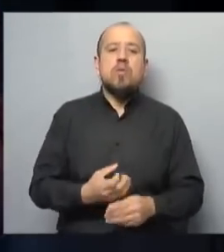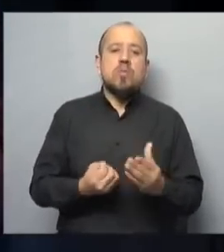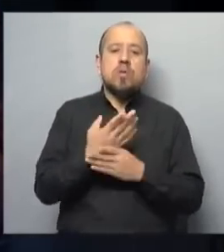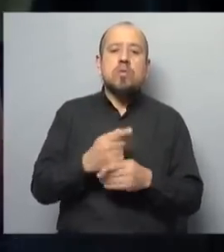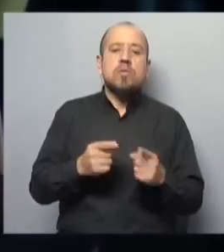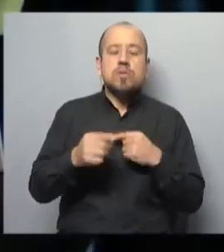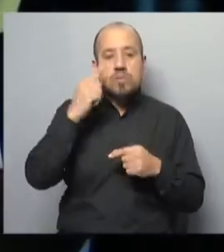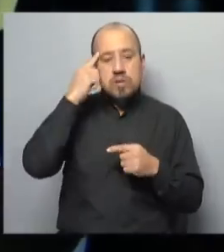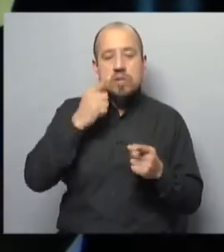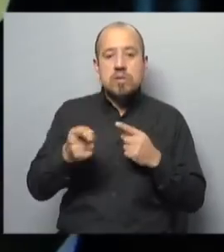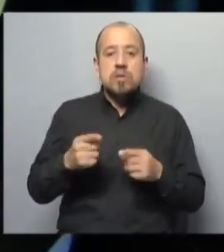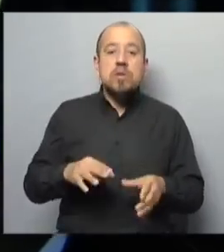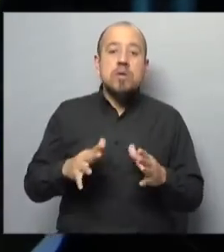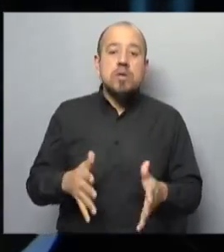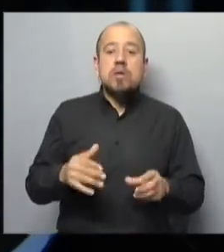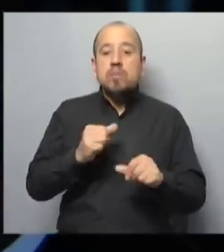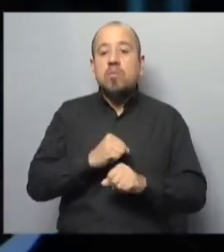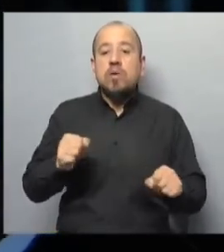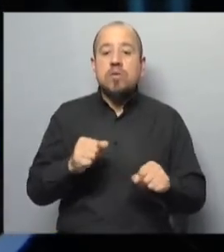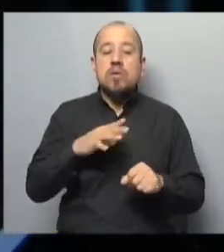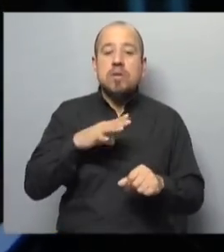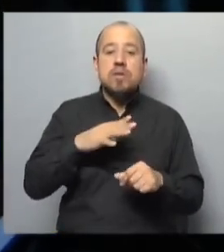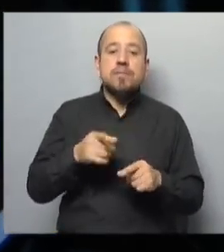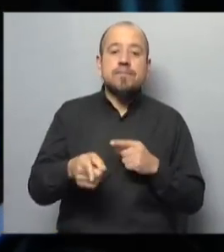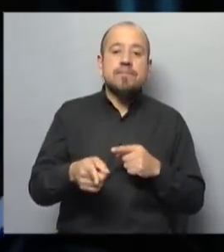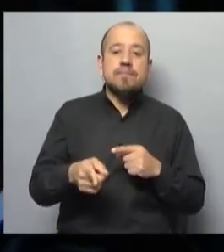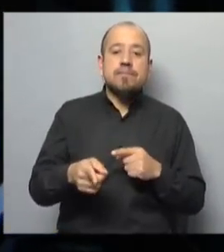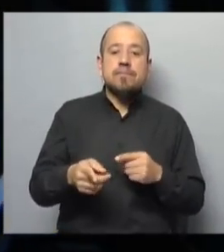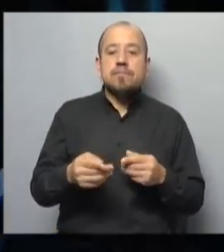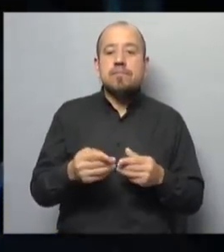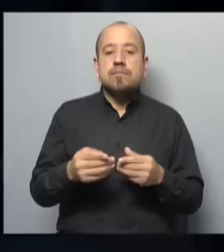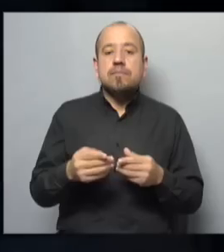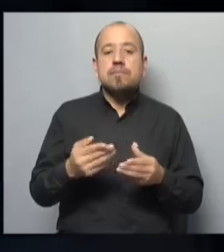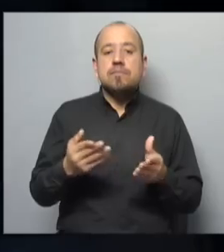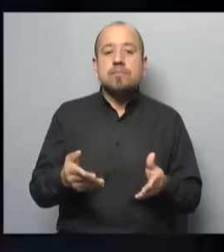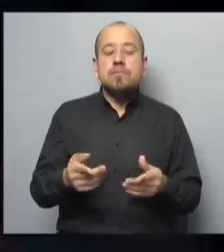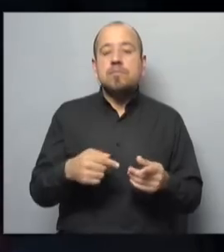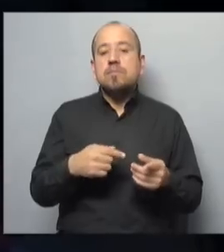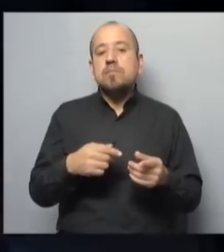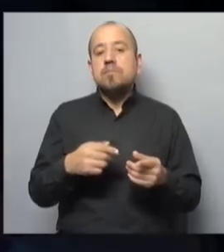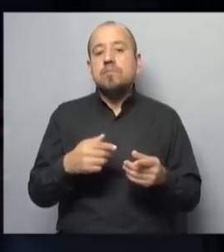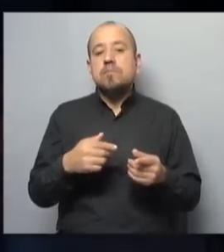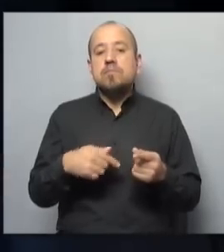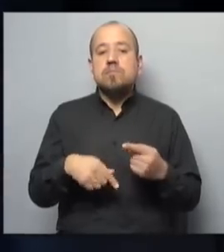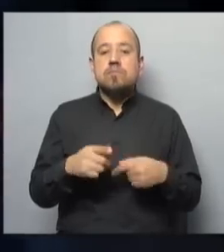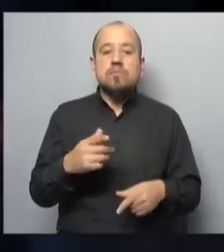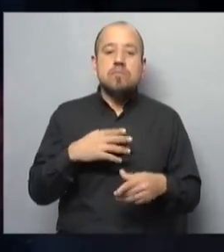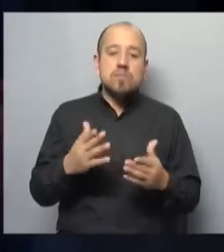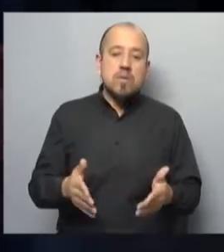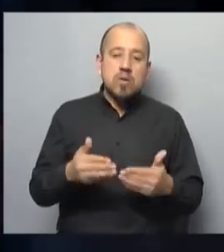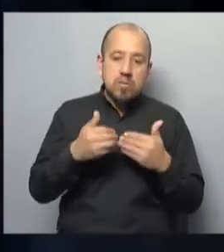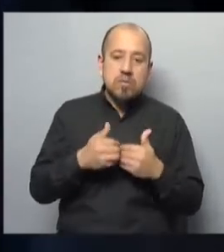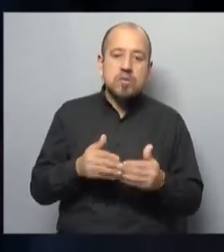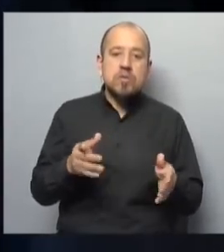expectativas y que puedan que están vinculada alguna manera a eso que fue un intento de inicio de esto